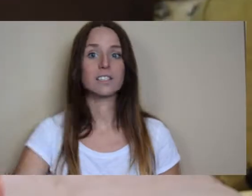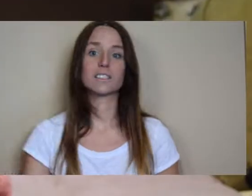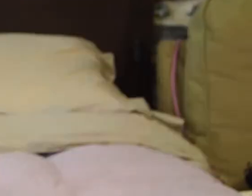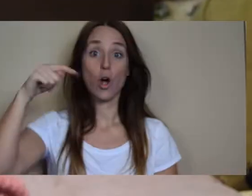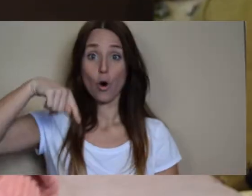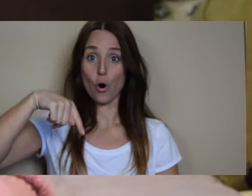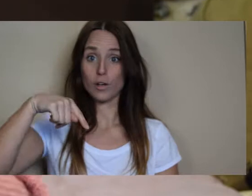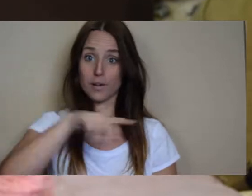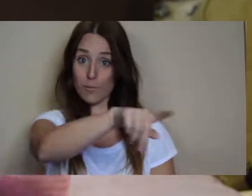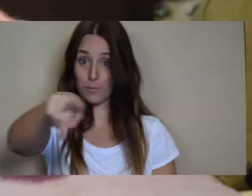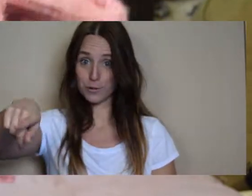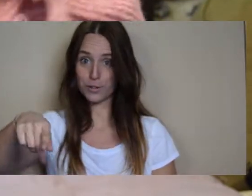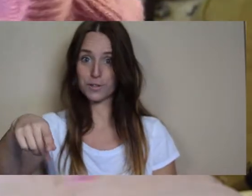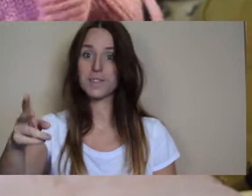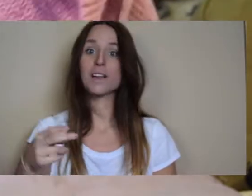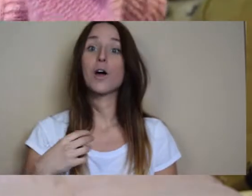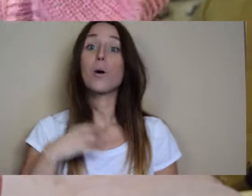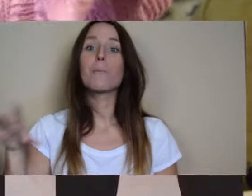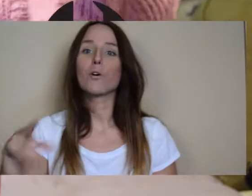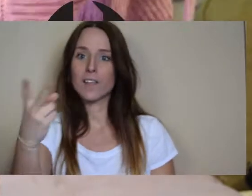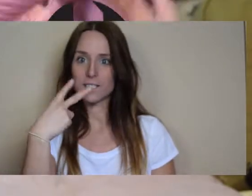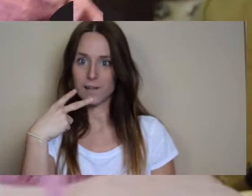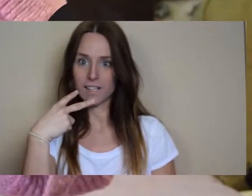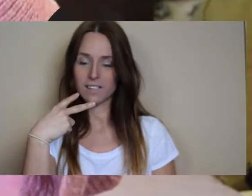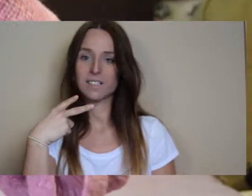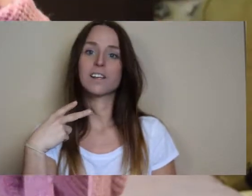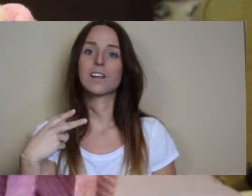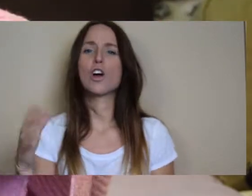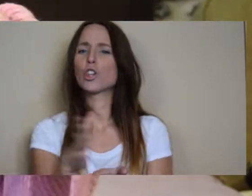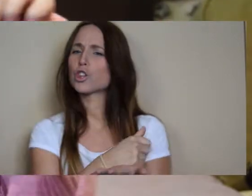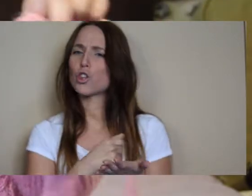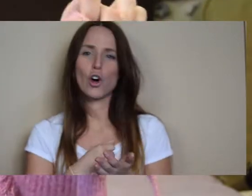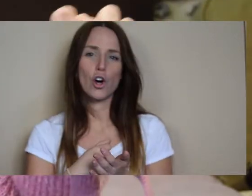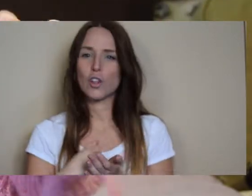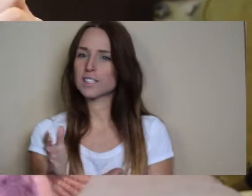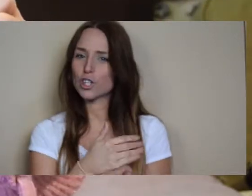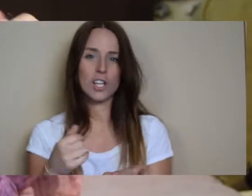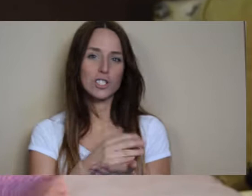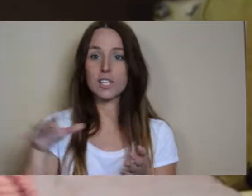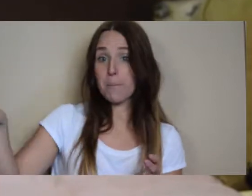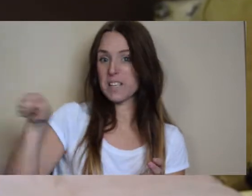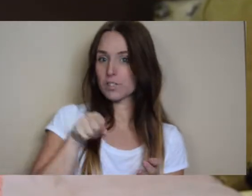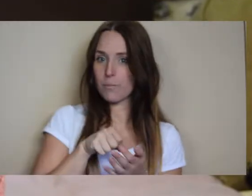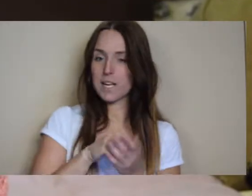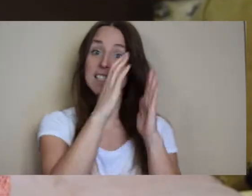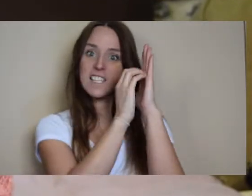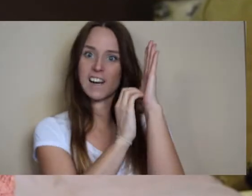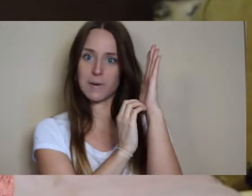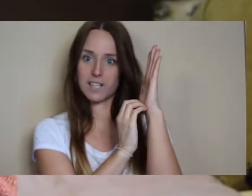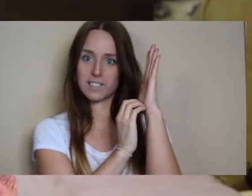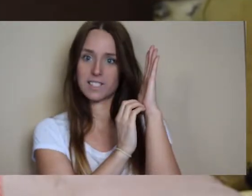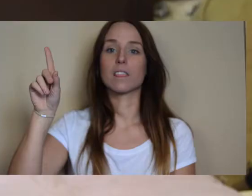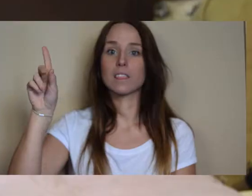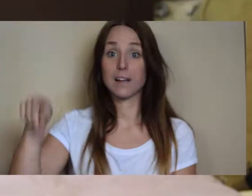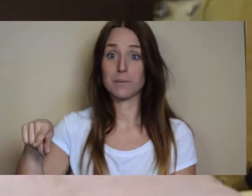Bueno, lo primero es este maravilloso jersey, que creo que el que no lo tiene no está en este mundo ahora